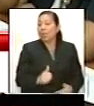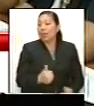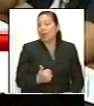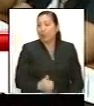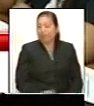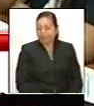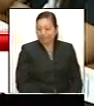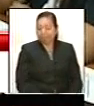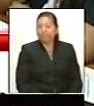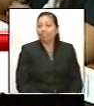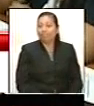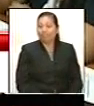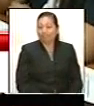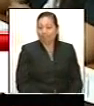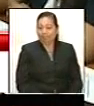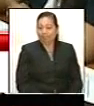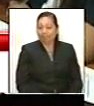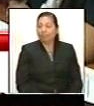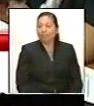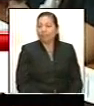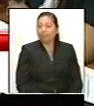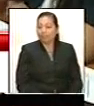sector, ¿no? Eso.